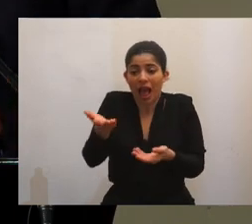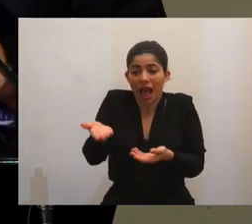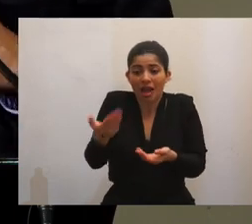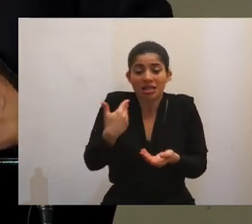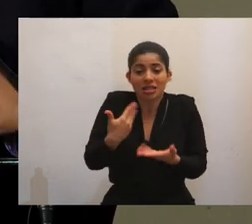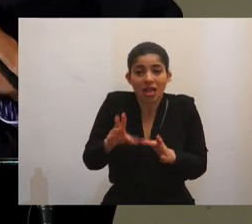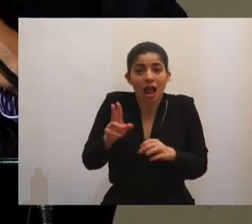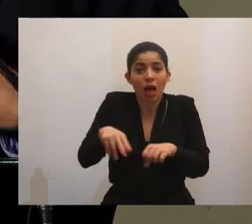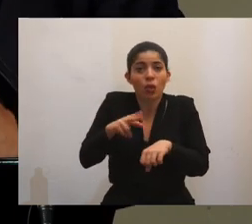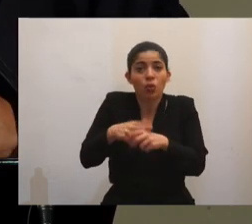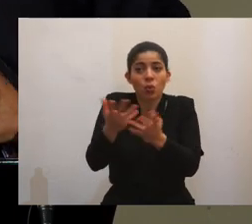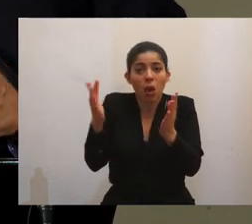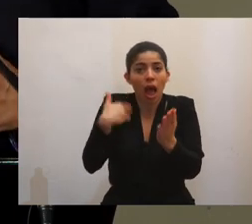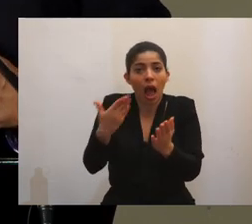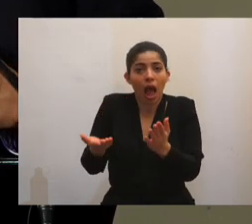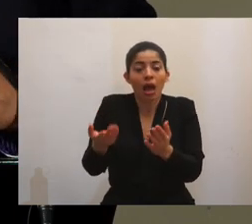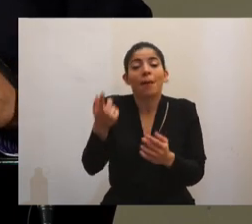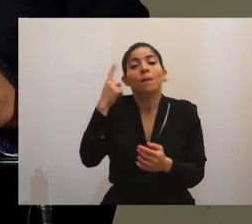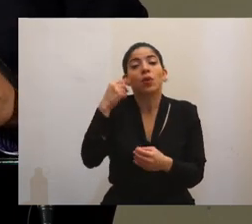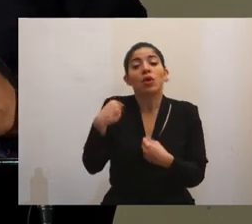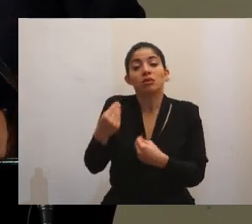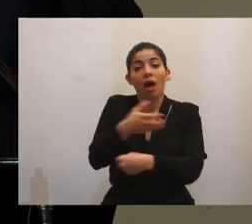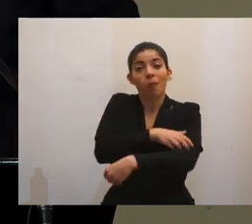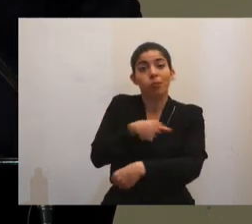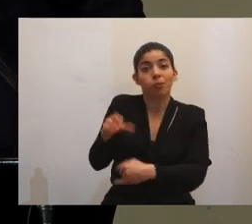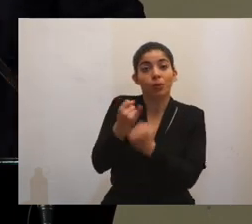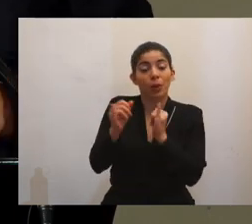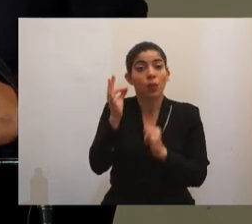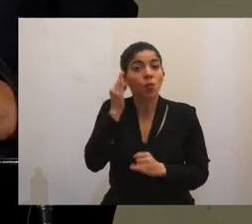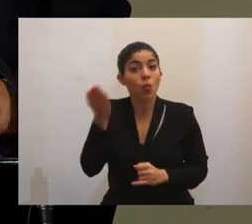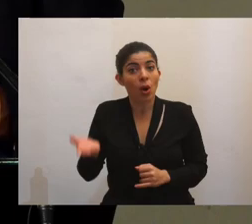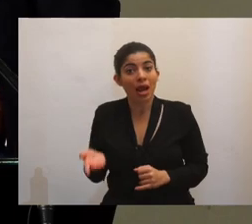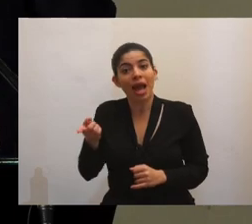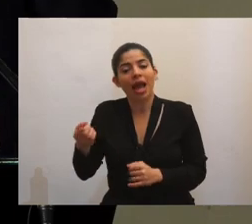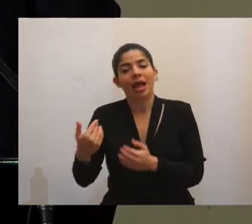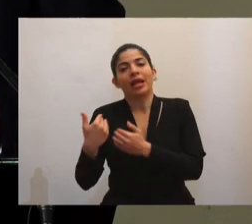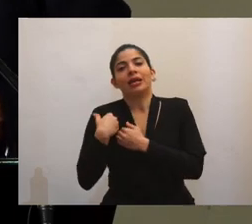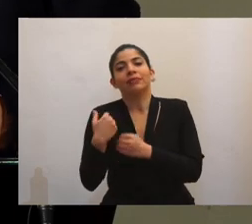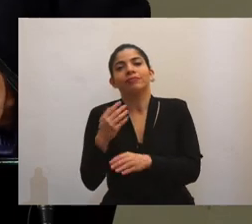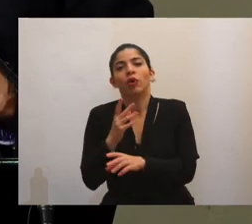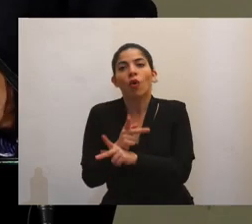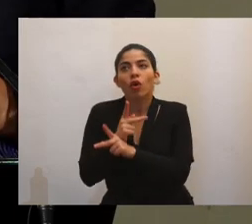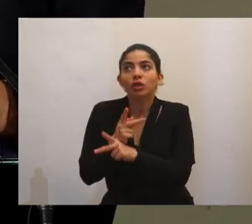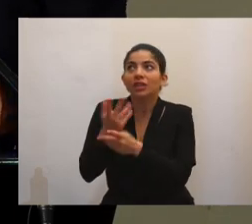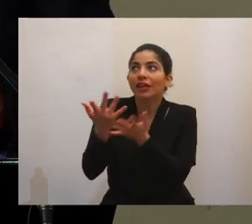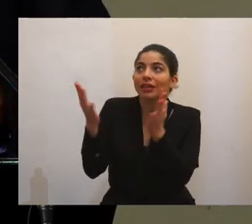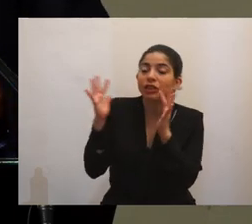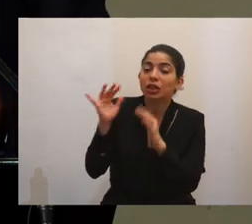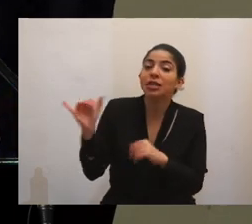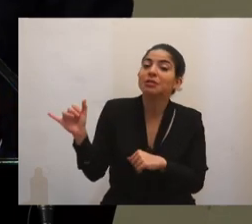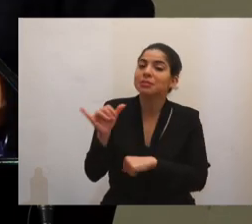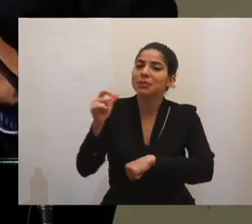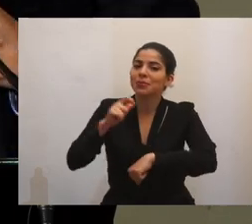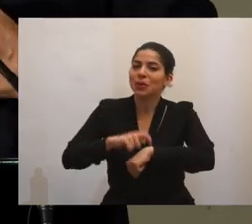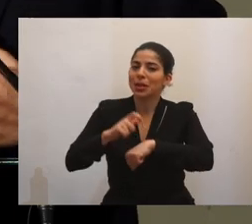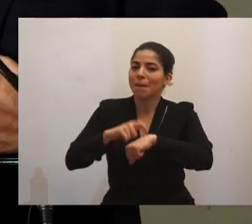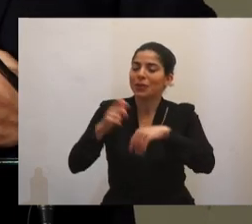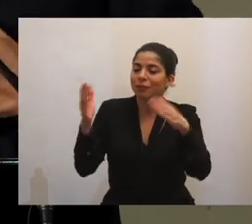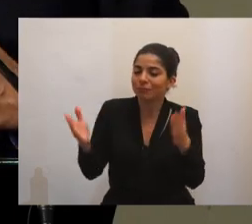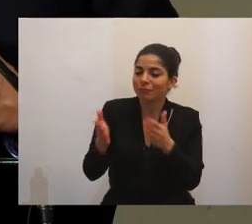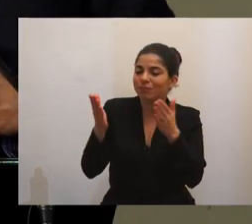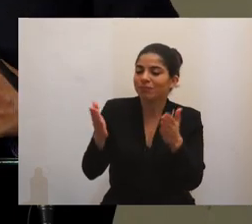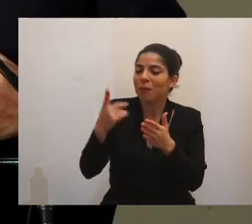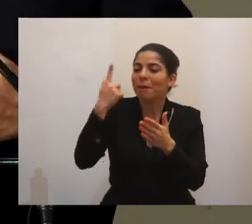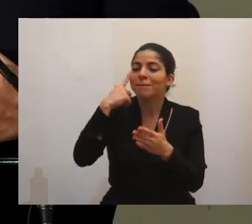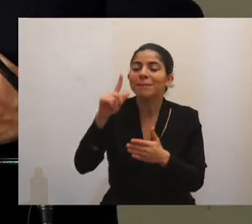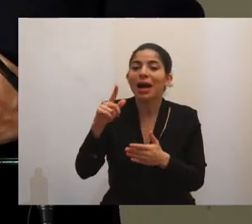porque fortalece la autonomía de las mujeres que trabajan como gestoras de la conservación y al mismo tiempo promueve la reducción